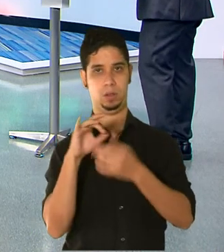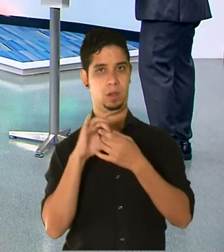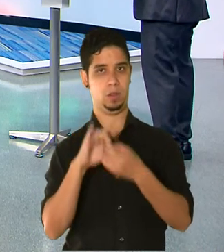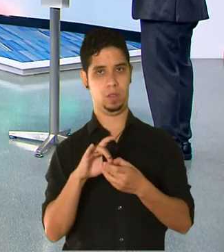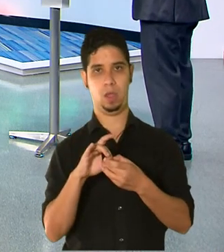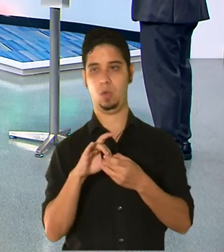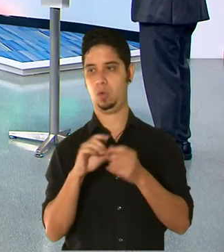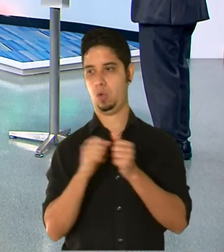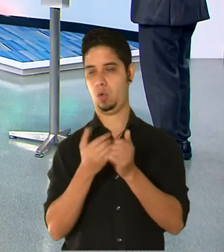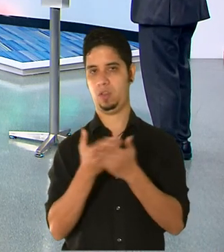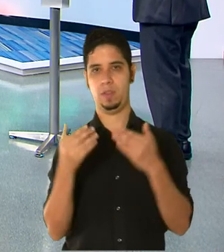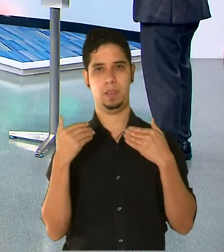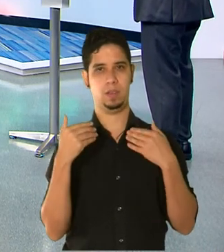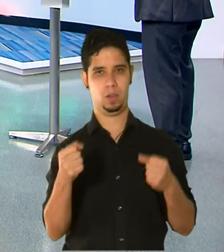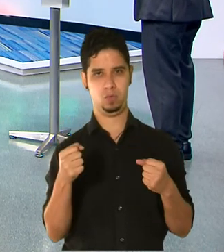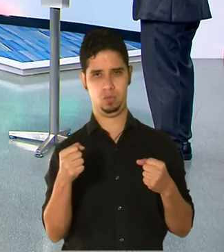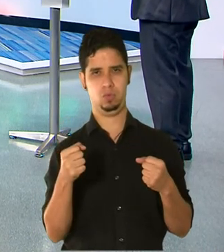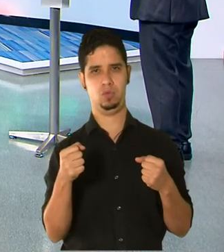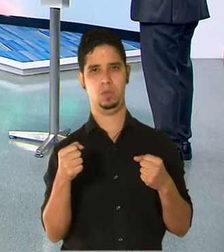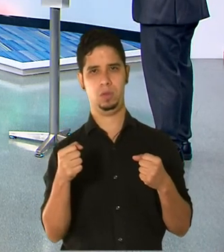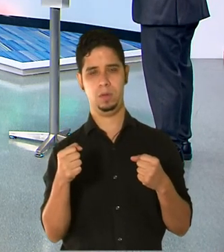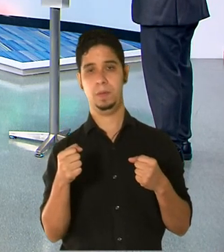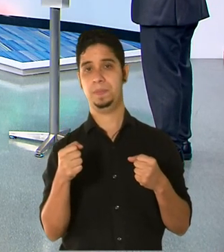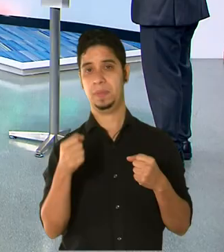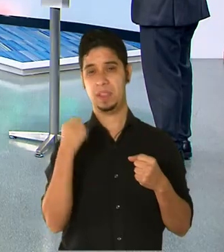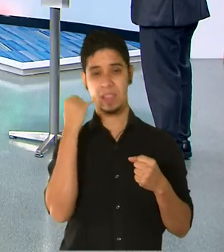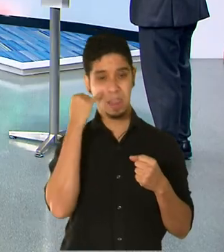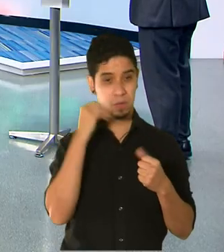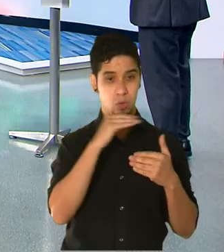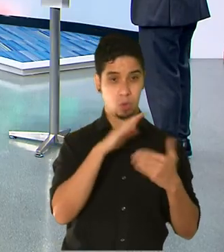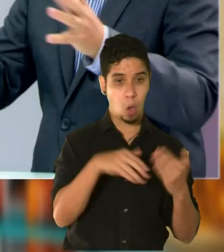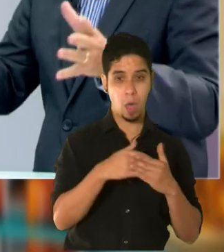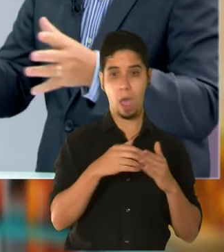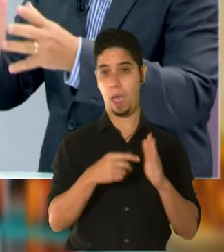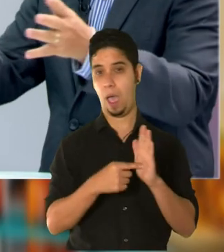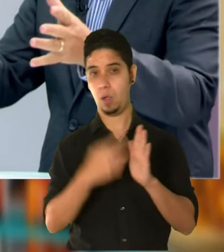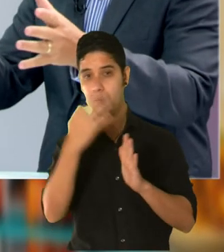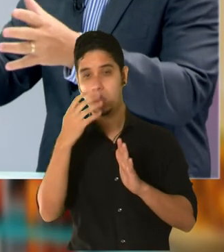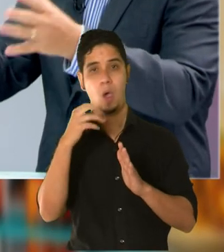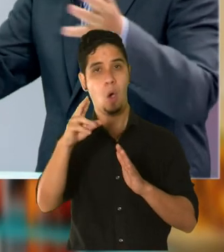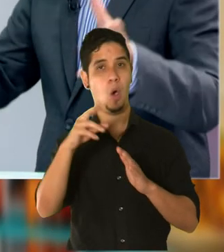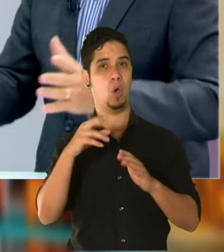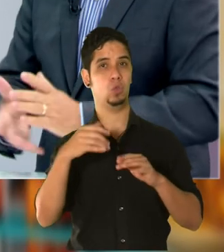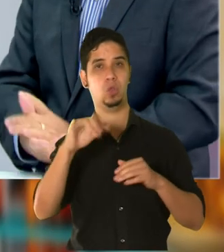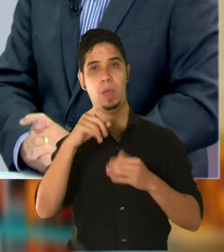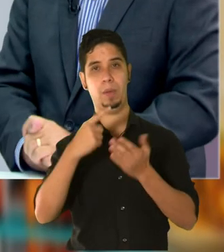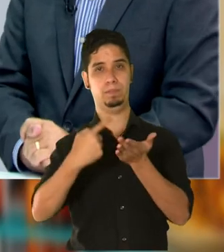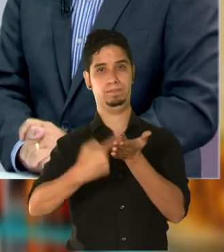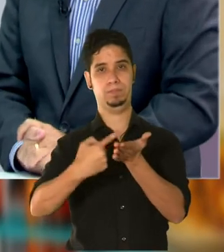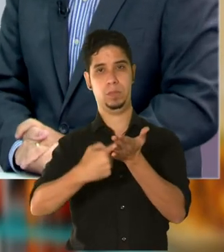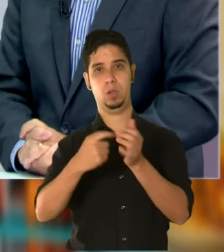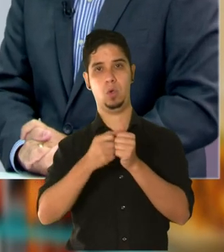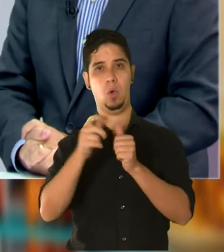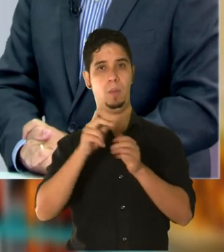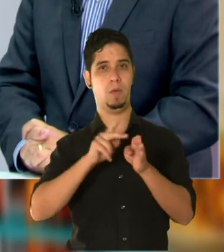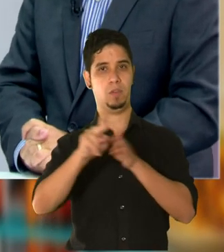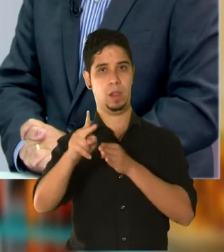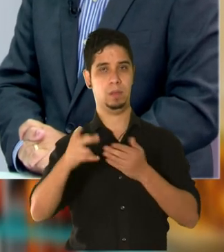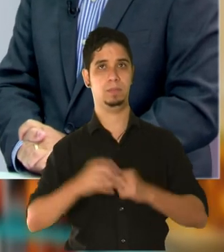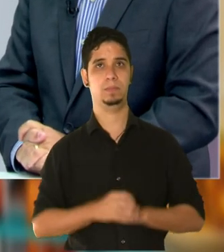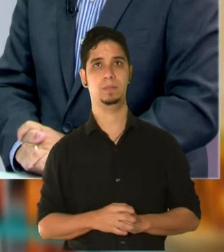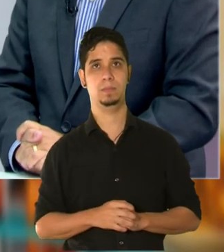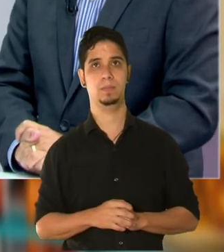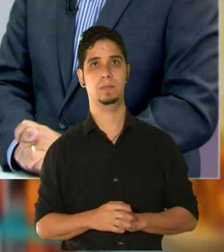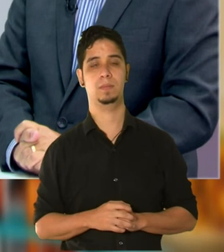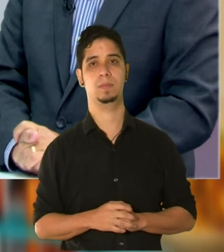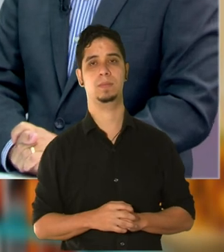salubristas no sé si todas y algunas o es algo que se está discutiendo entre el grupo de profesores de que usted representa en términos